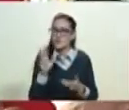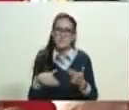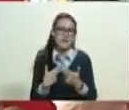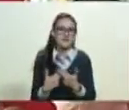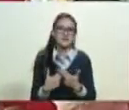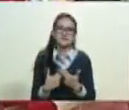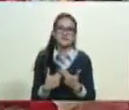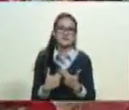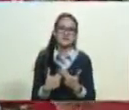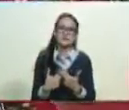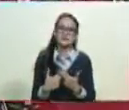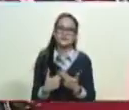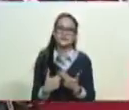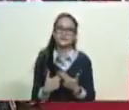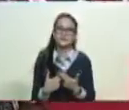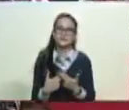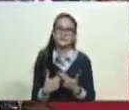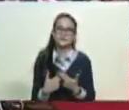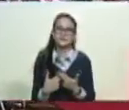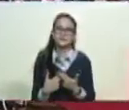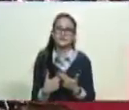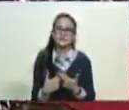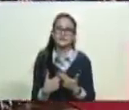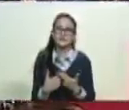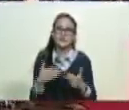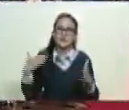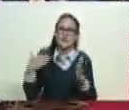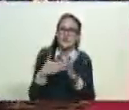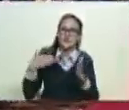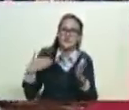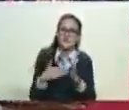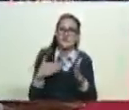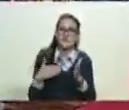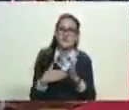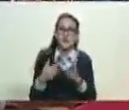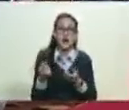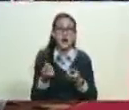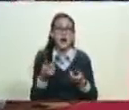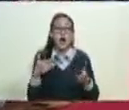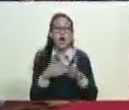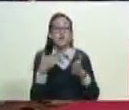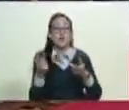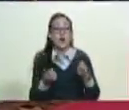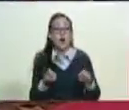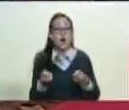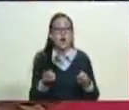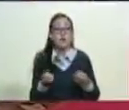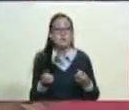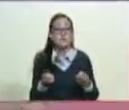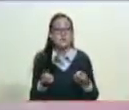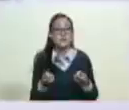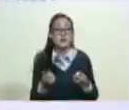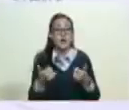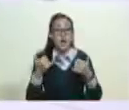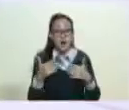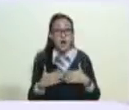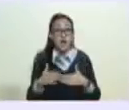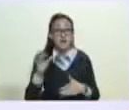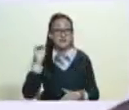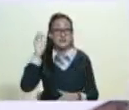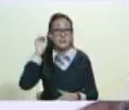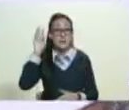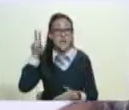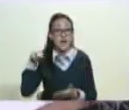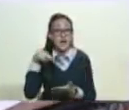instrumentos que faciliten la agresión multiforme a nuestra economía. porque desde acá, desde esta Asamblea